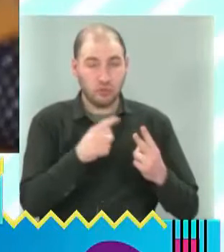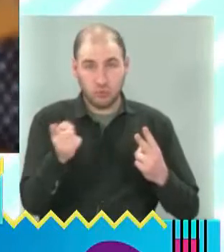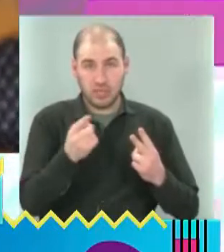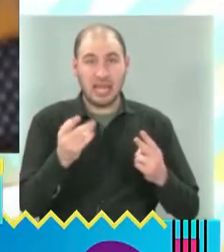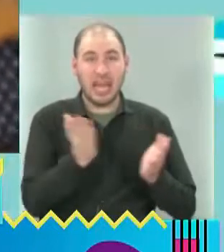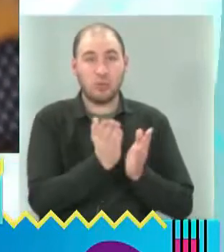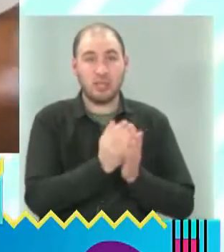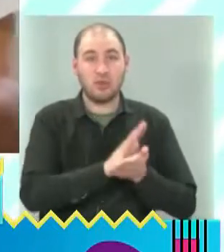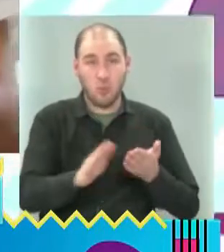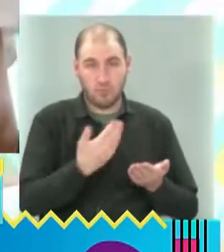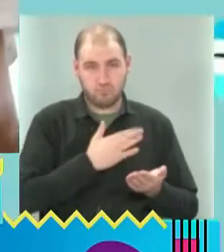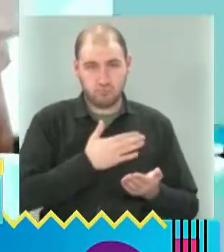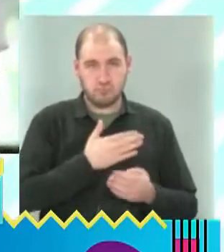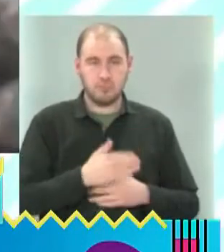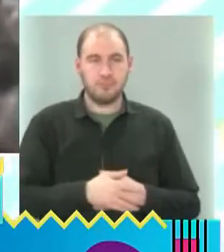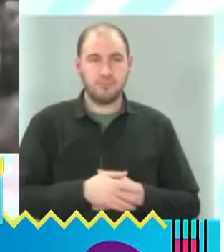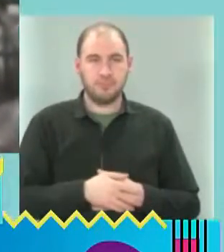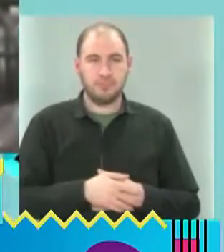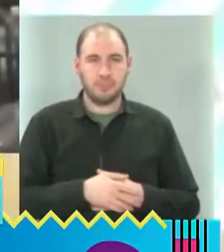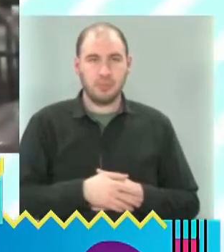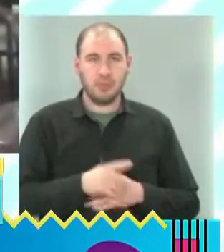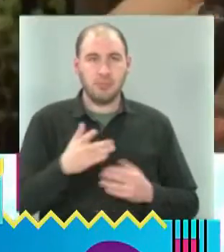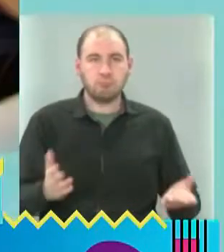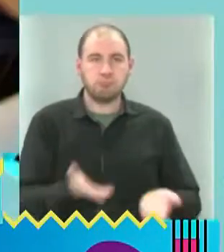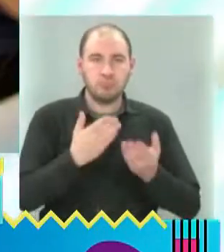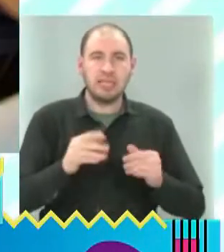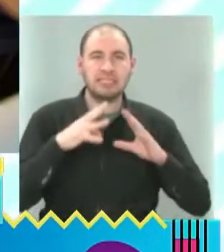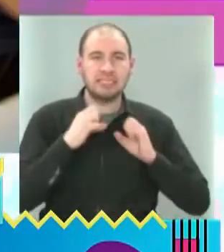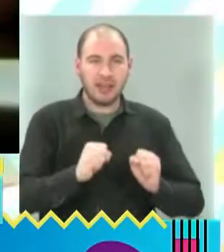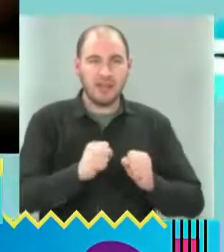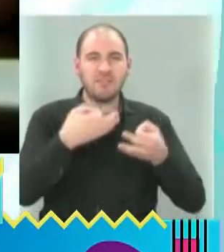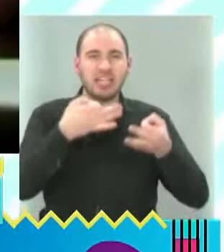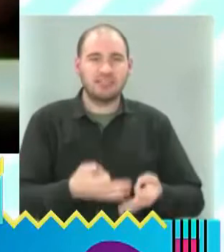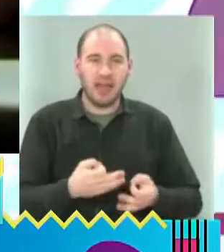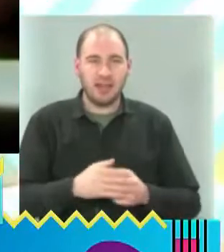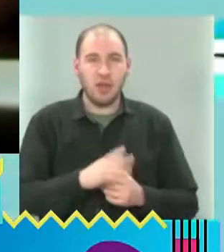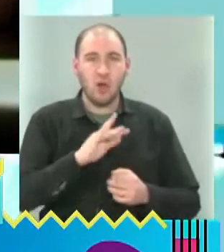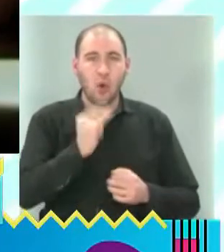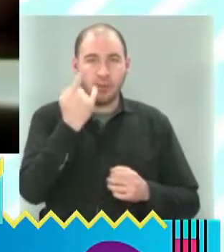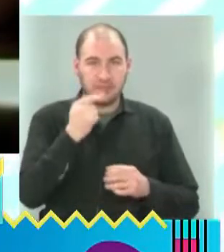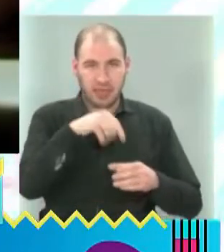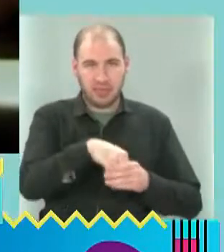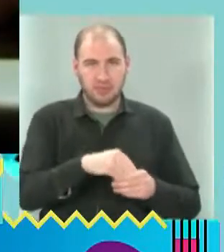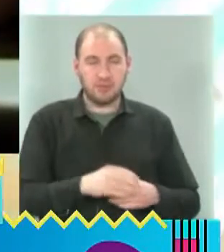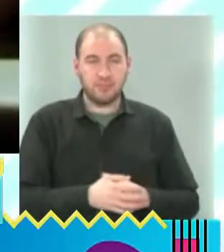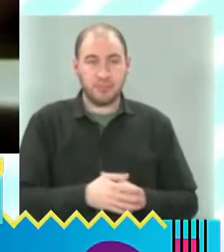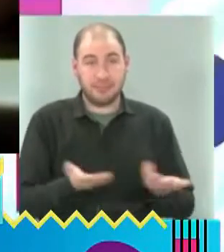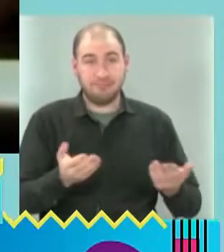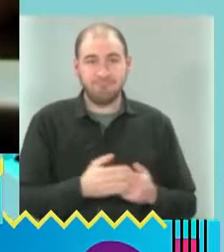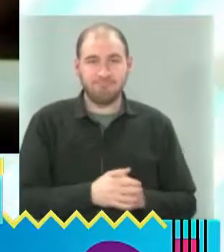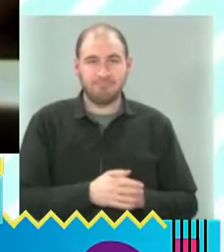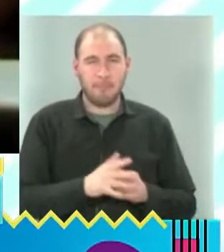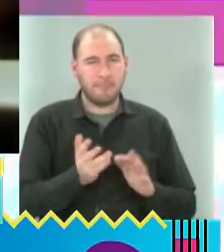con estudiantes nuestros, que fue promovido por la Secretaría de Bienestar de la universidad. Y bueno,